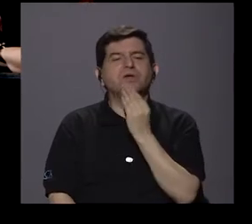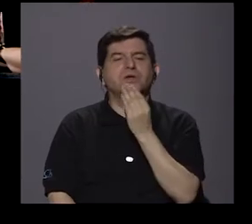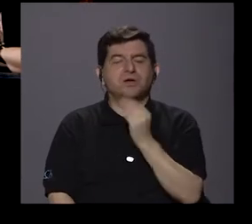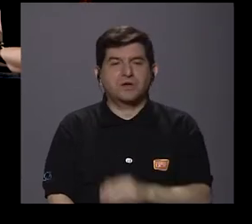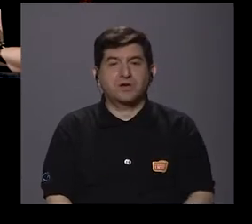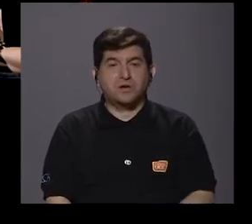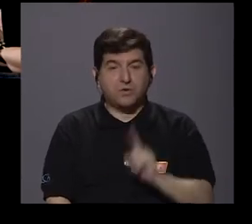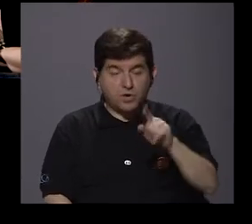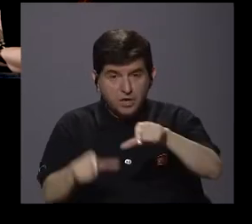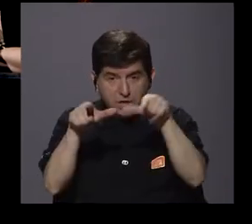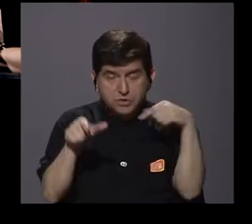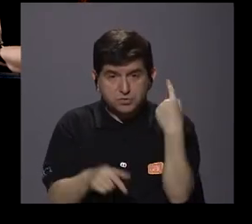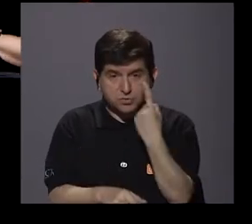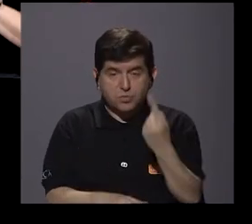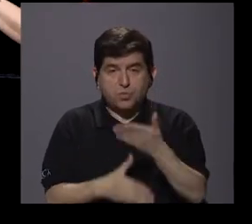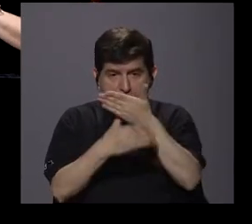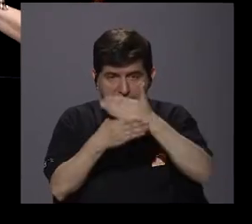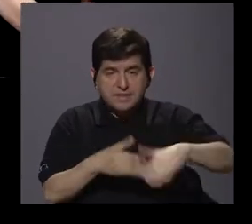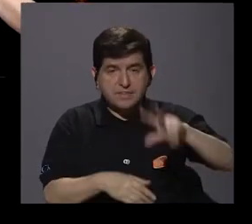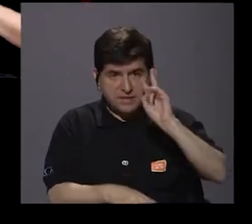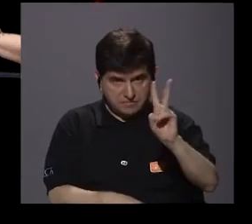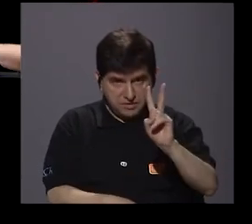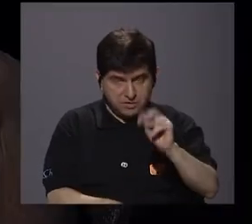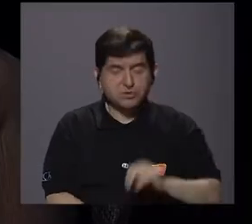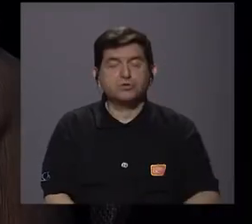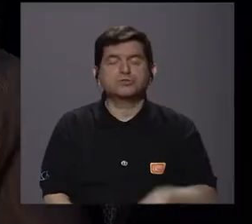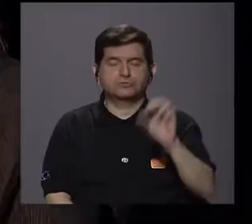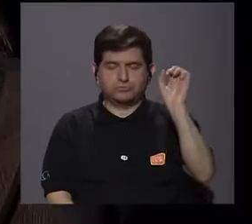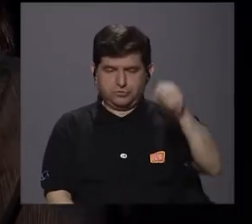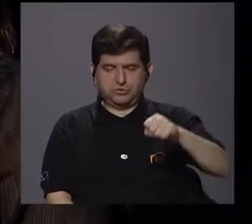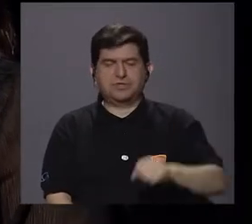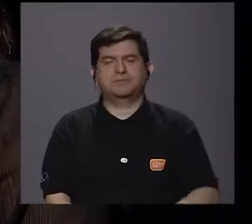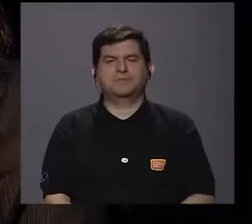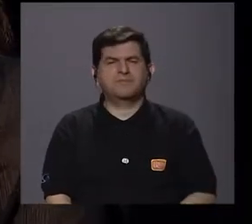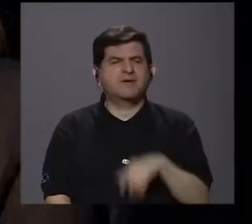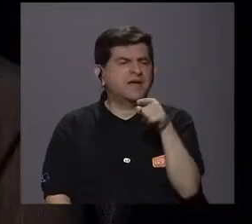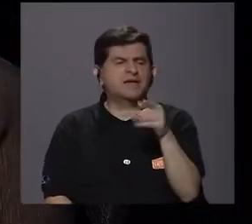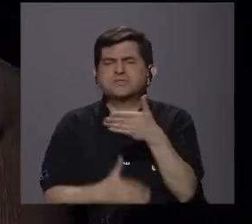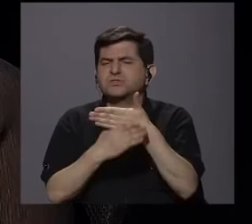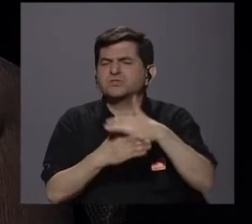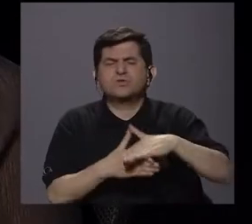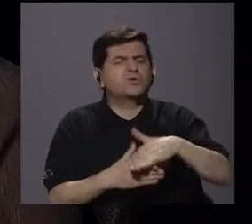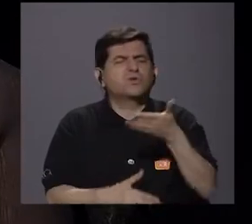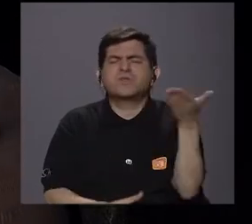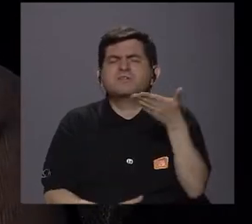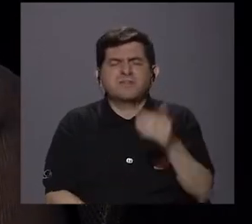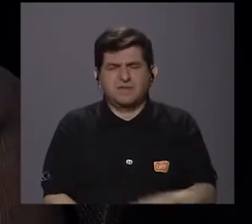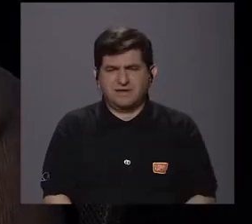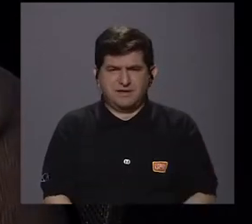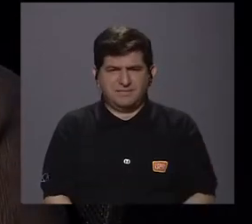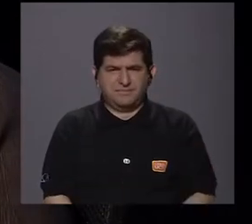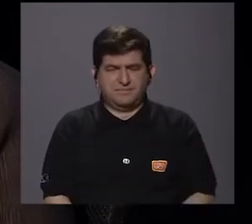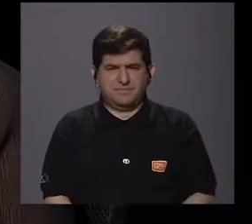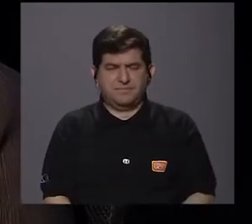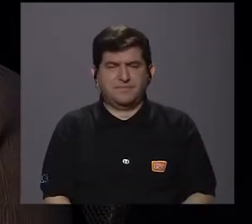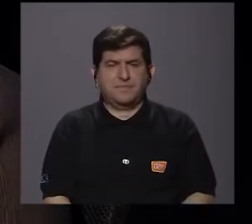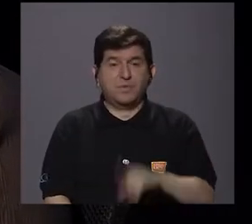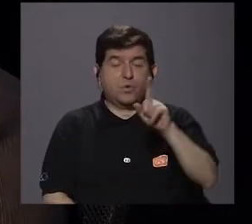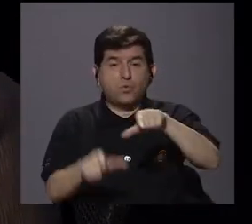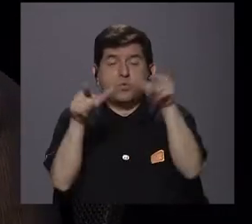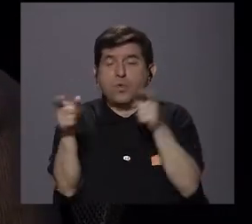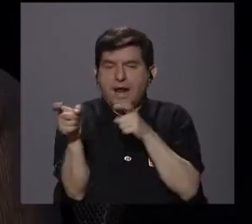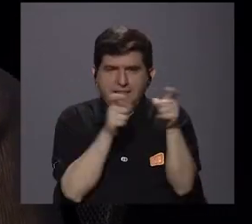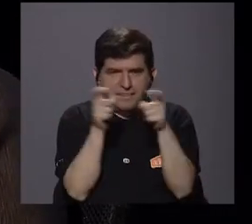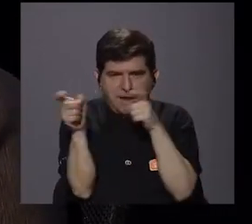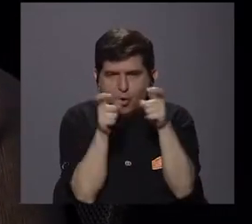Al-Jalil es un solo territorio y está partido en dos, correcto. H1 y H2. ¿Qué divide H1 de H2? Checkpoint.